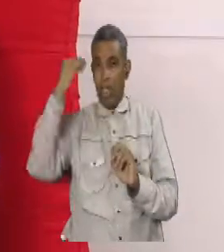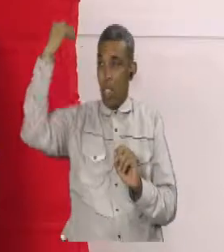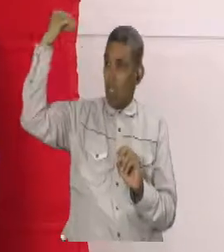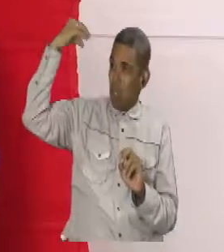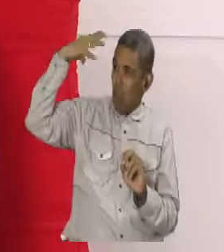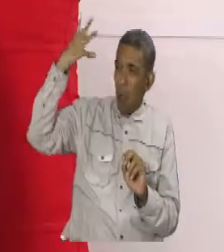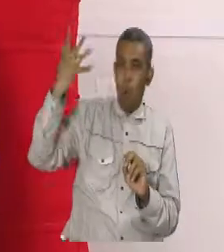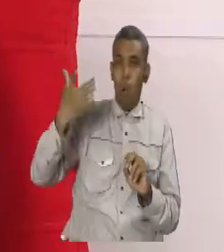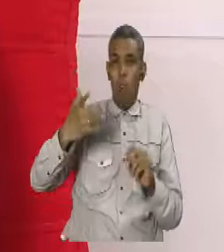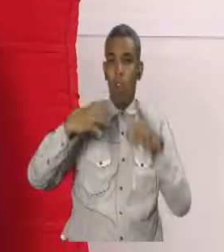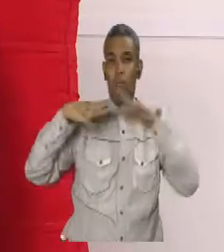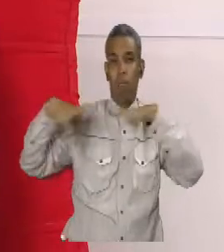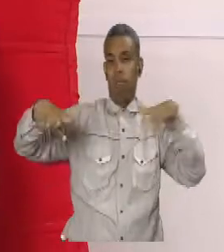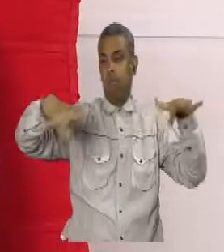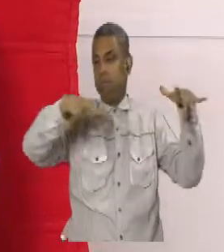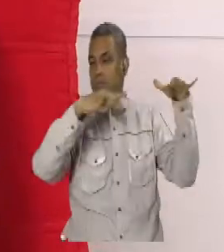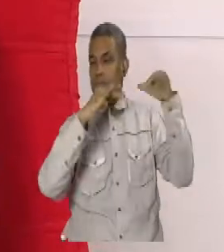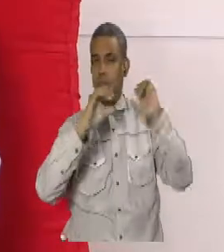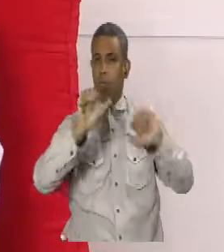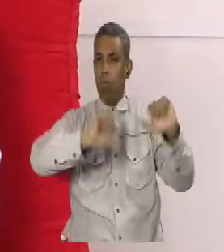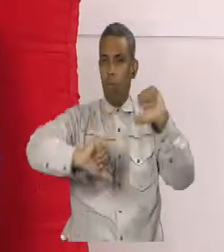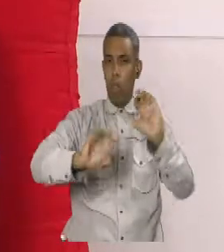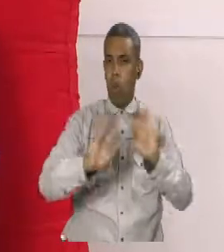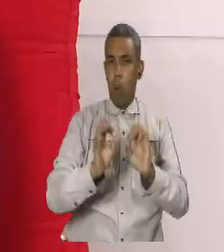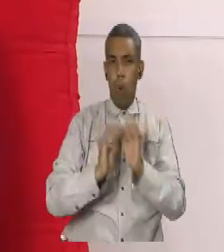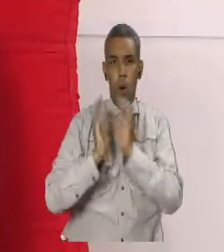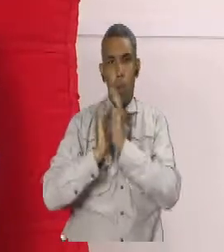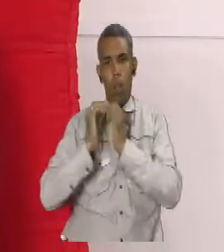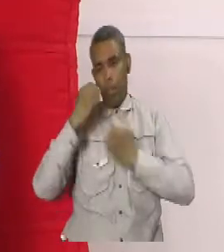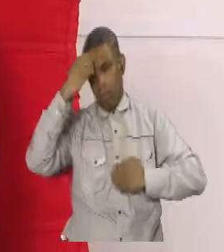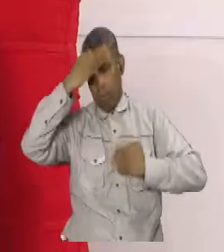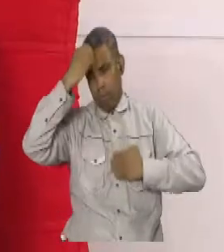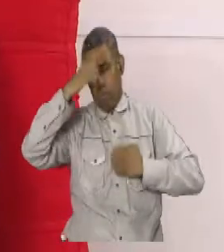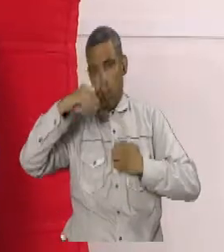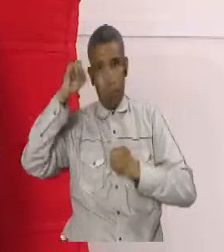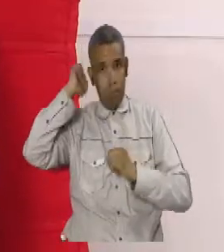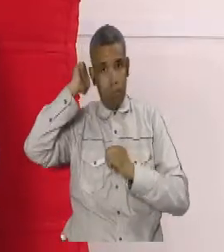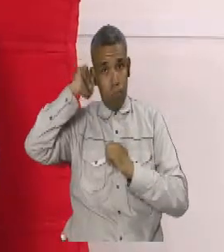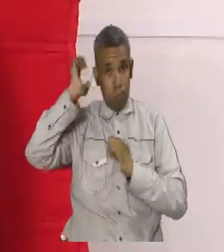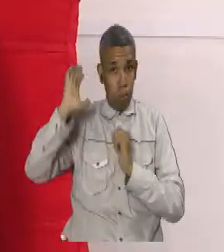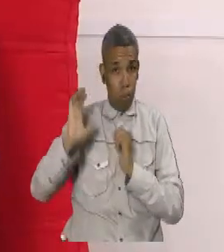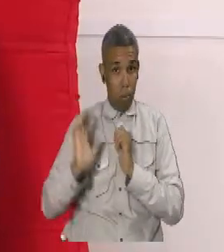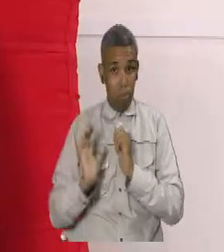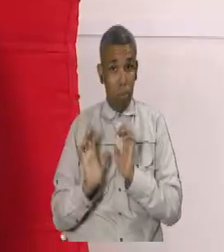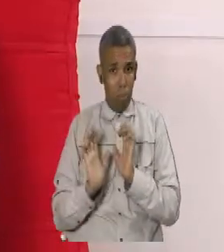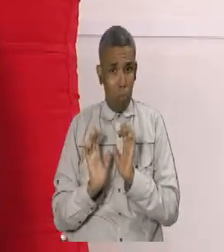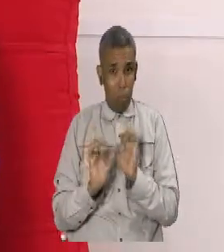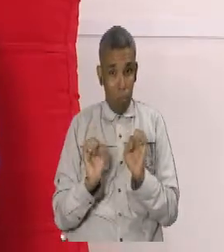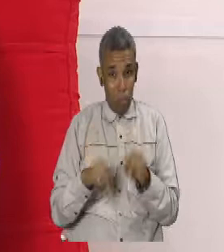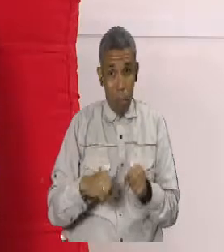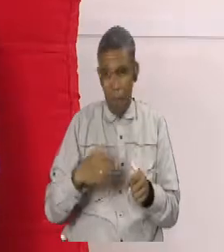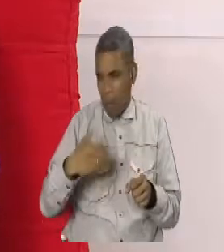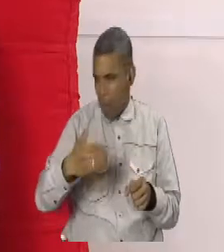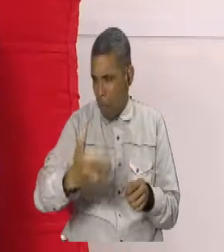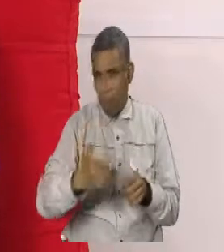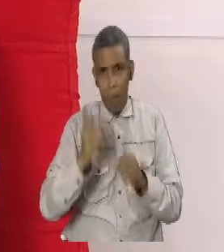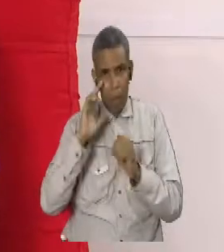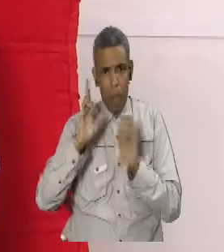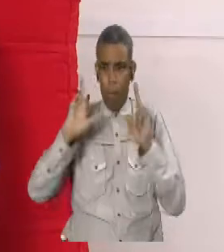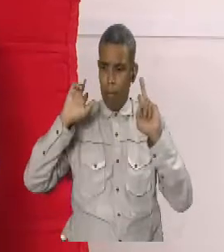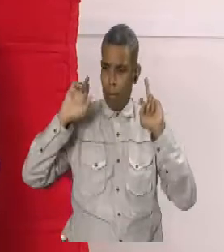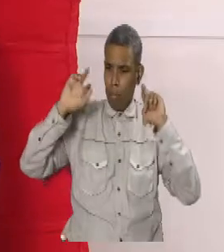solar, daño químico por los jabones. Entonces, decirte que no es sano o no es saludable, sí es saludable totalmente cortar su cabello cada